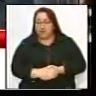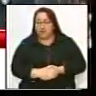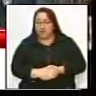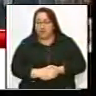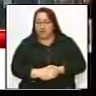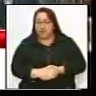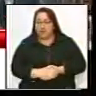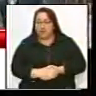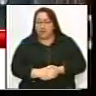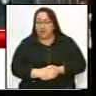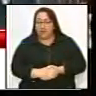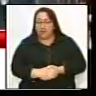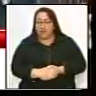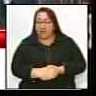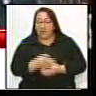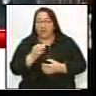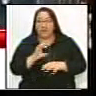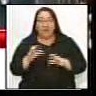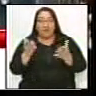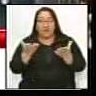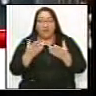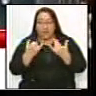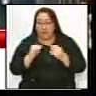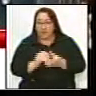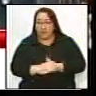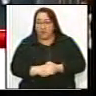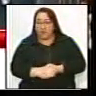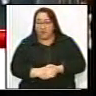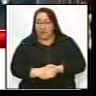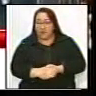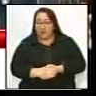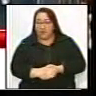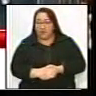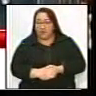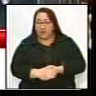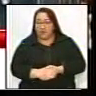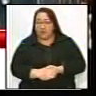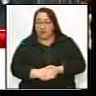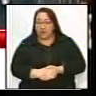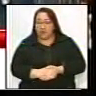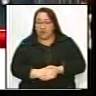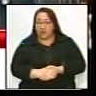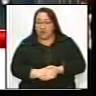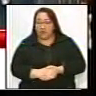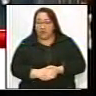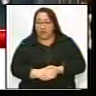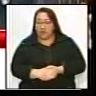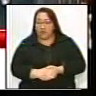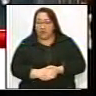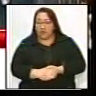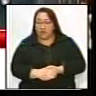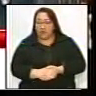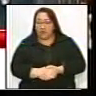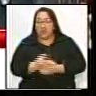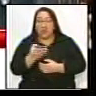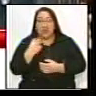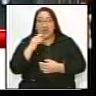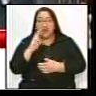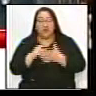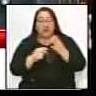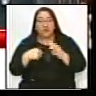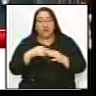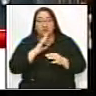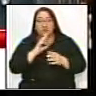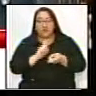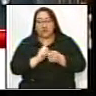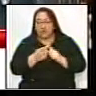y en efecto nos ha hecho llegar un informe en el cual da razones que el bien del que estamos hablando se habría